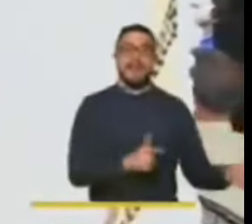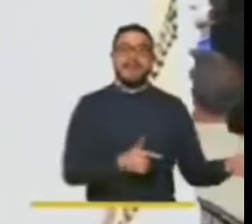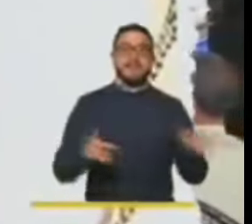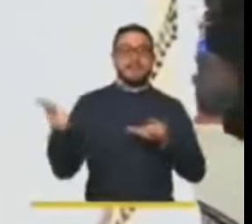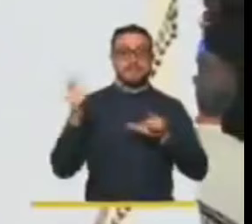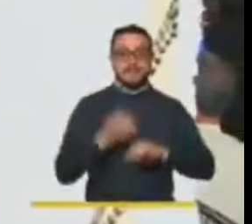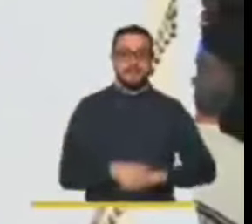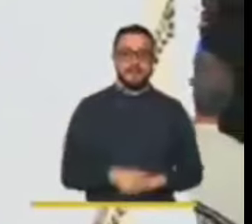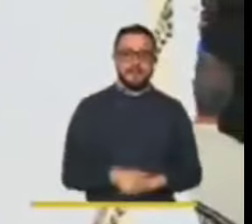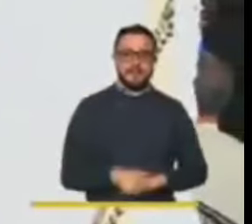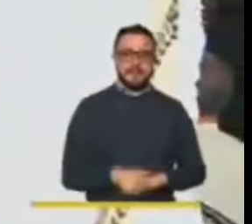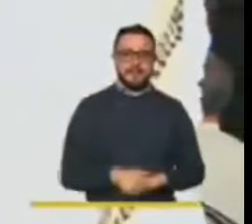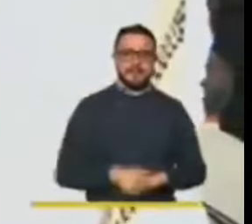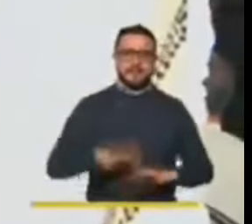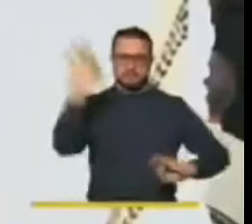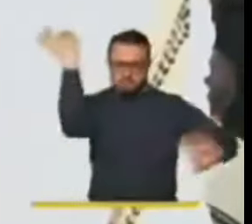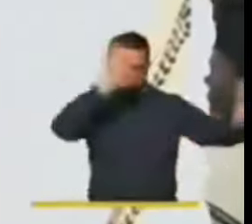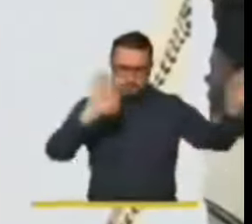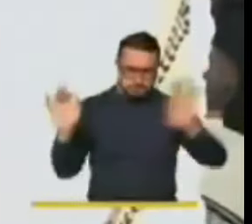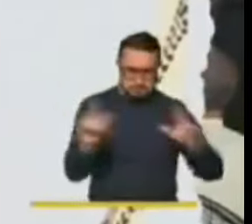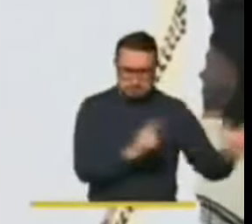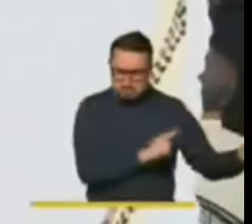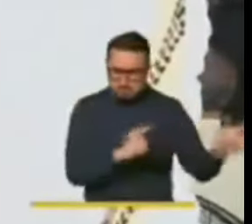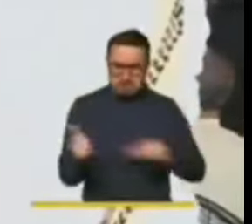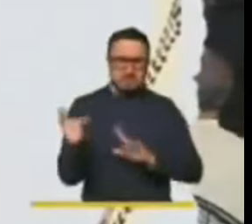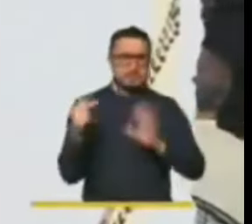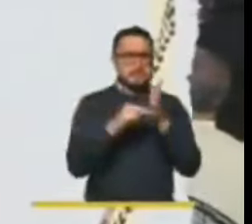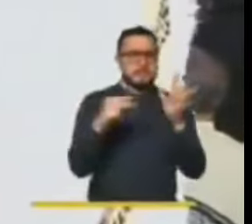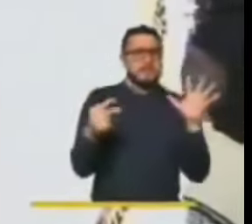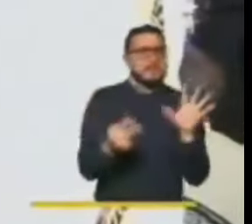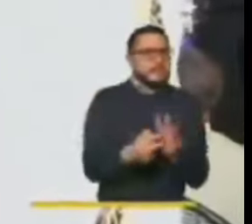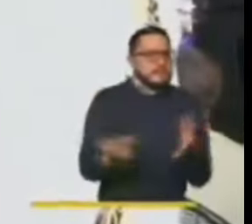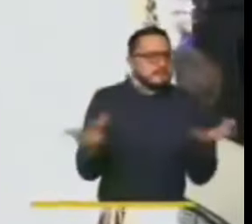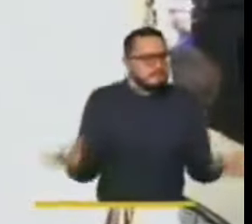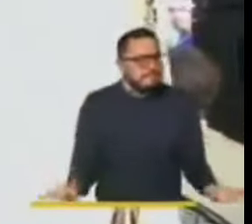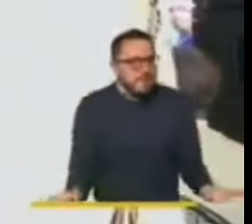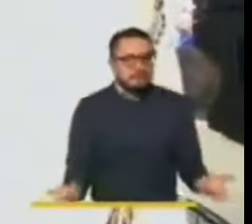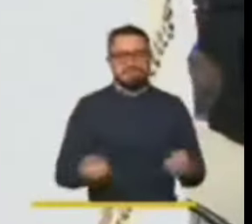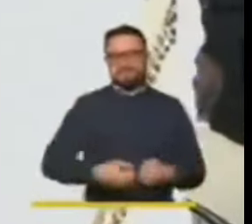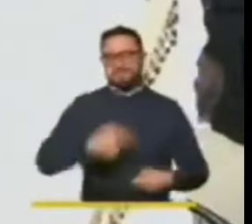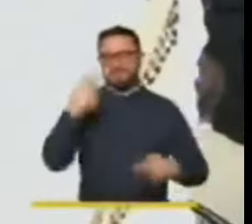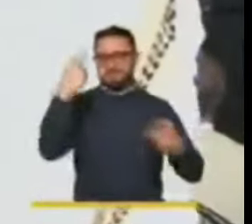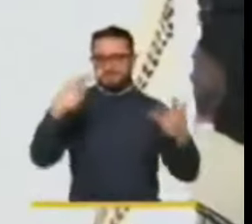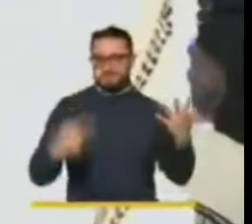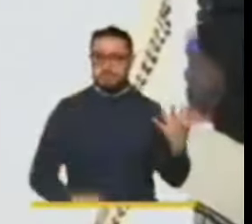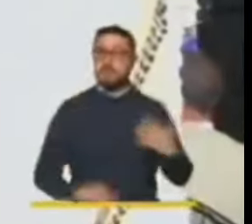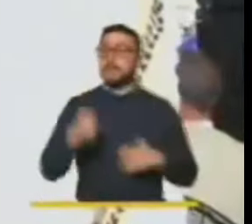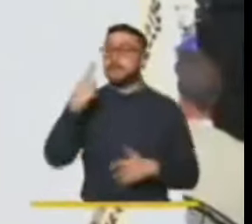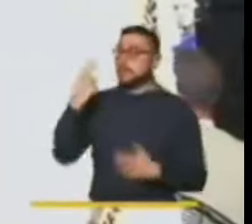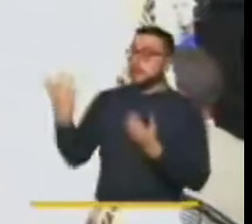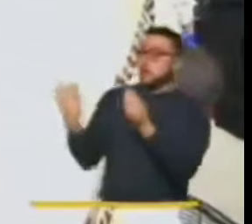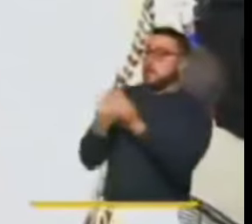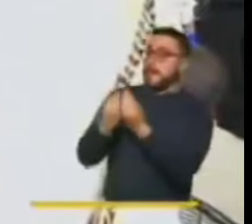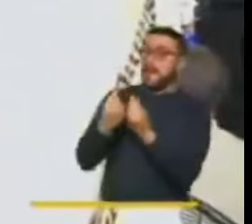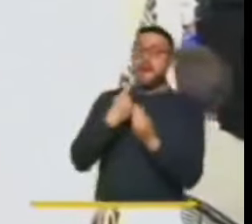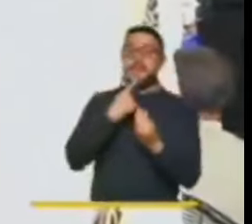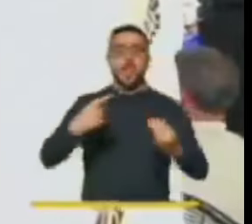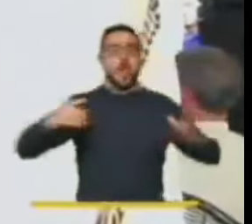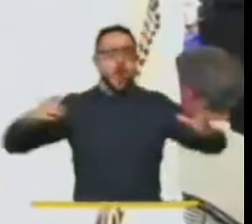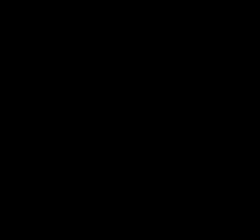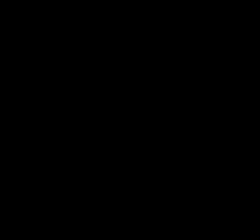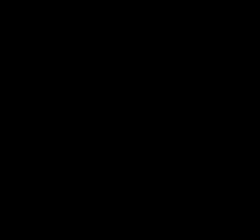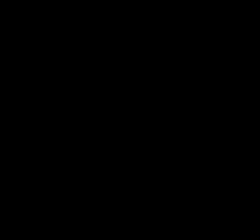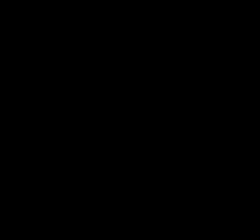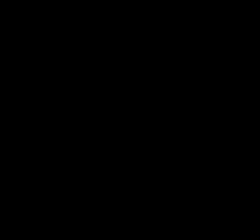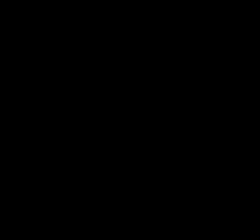Alistarse significa muchas cosas. Decía la compañera, levántense, compañeros.